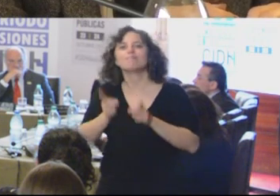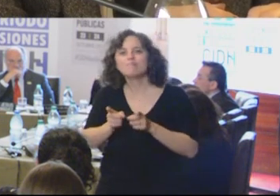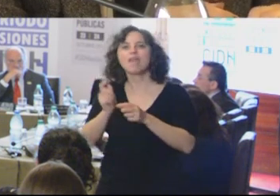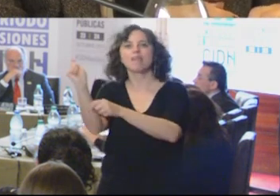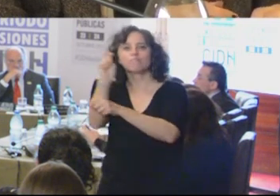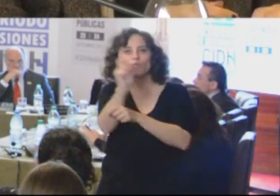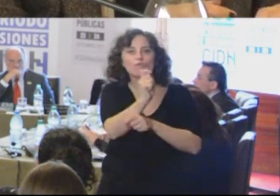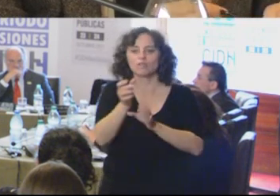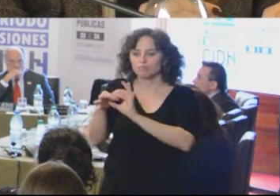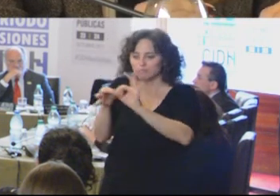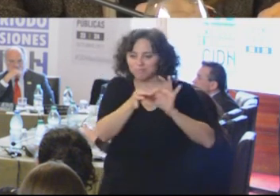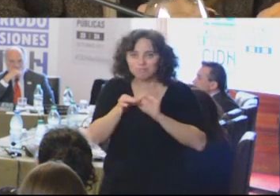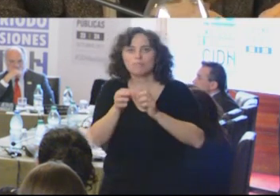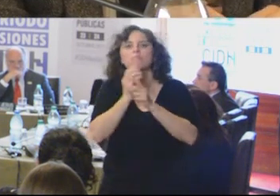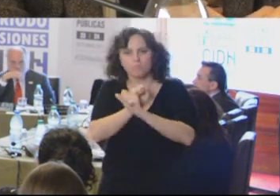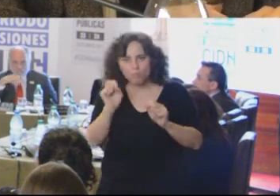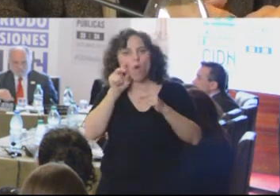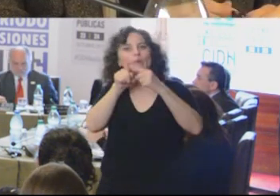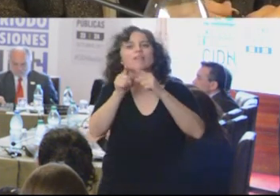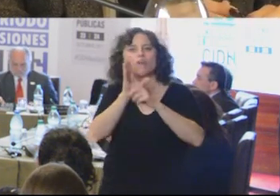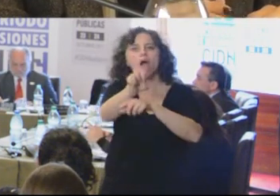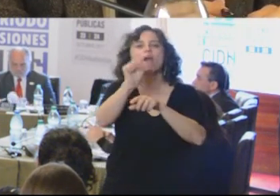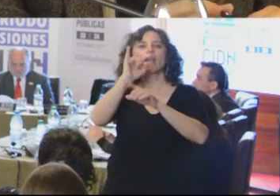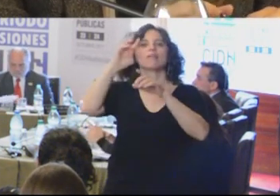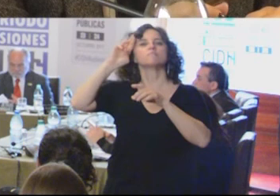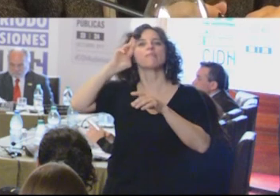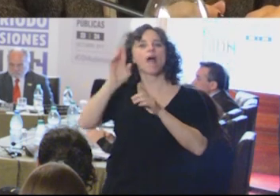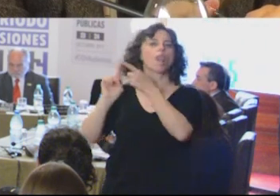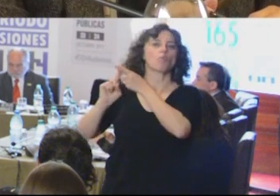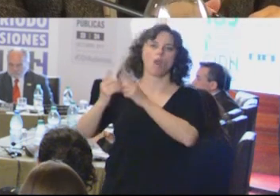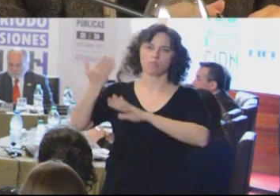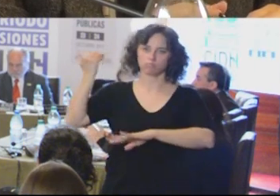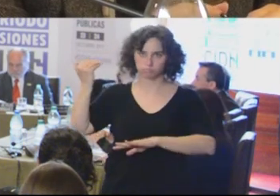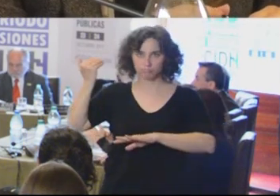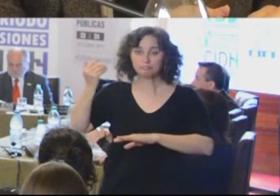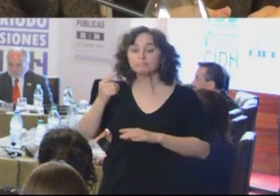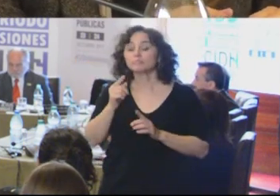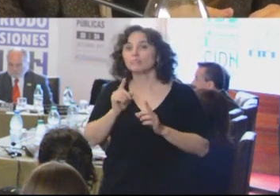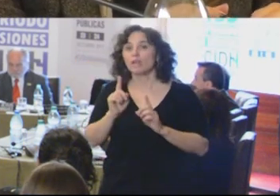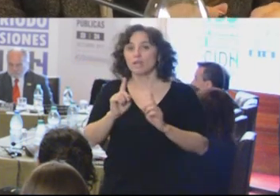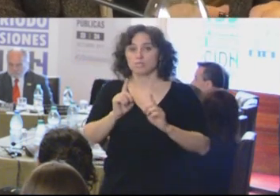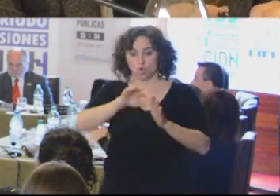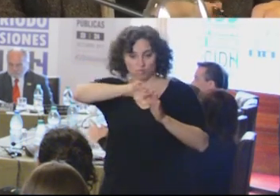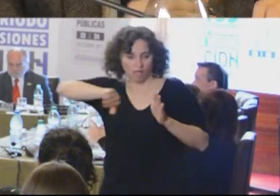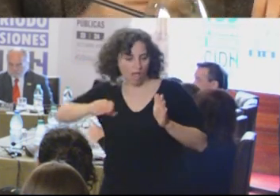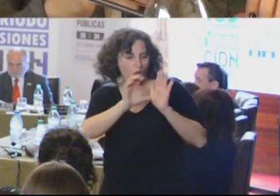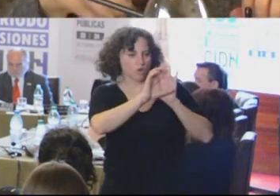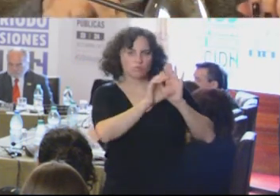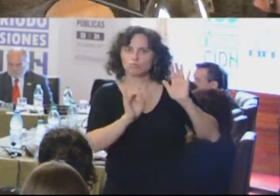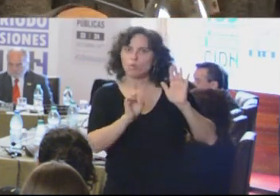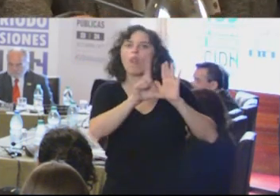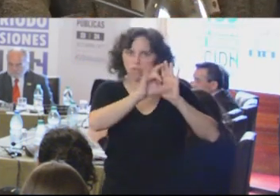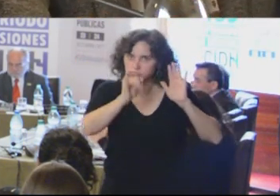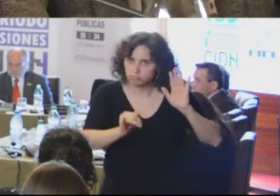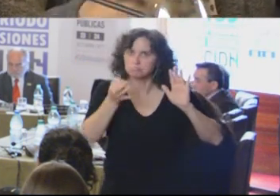miras a implementar y respetar lo acordado sin desbordar el ámbito de la constitucionalidad y de la legalidad